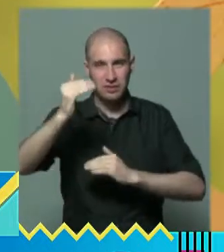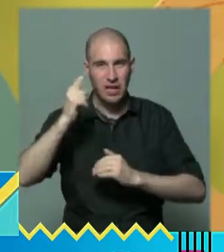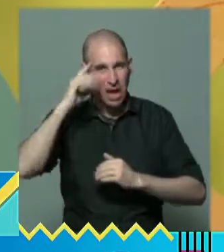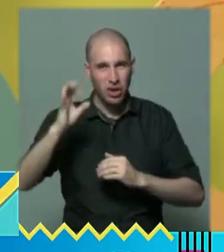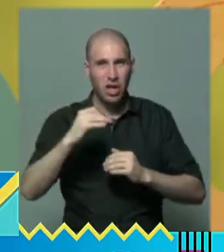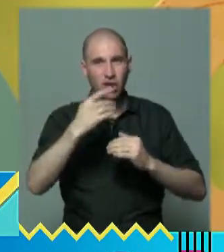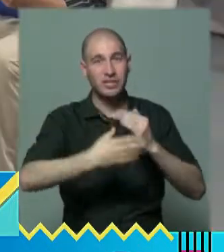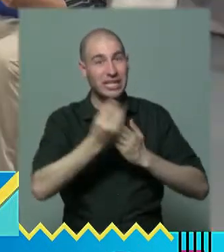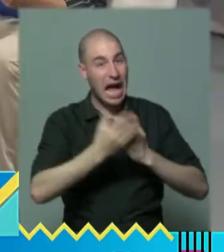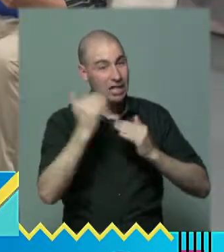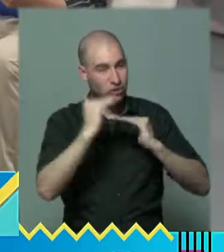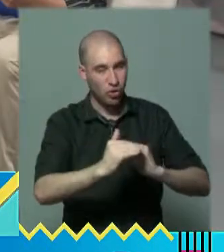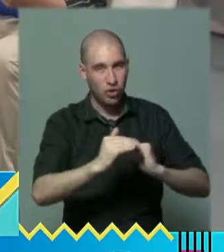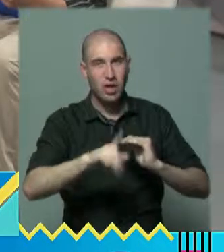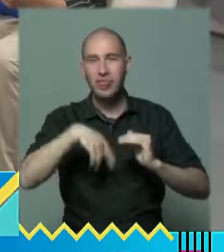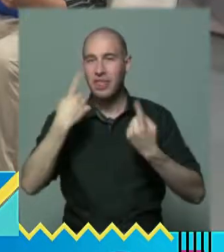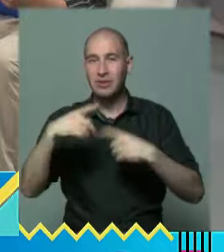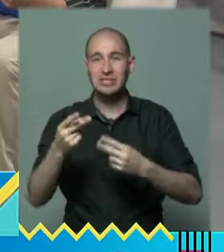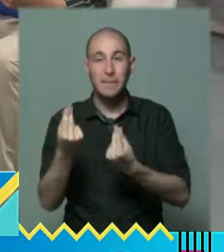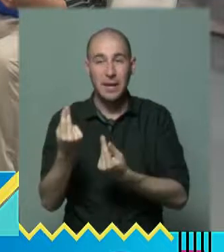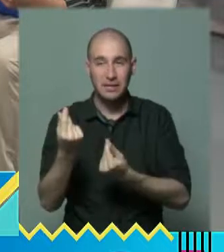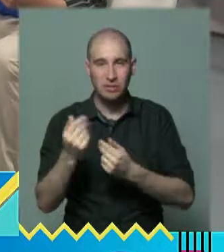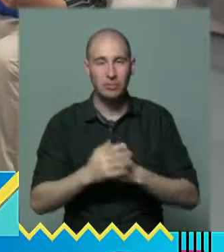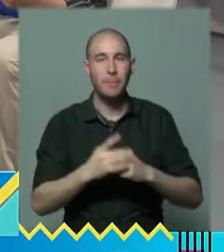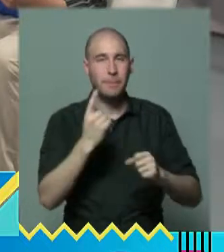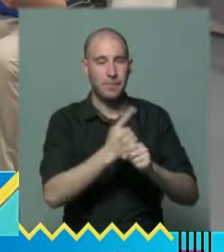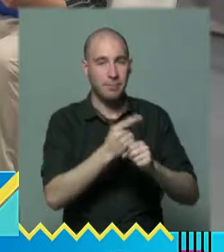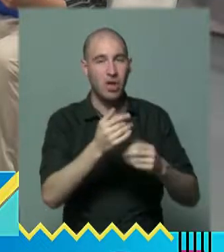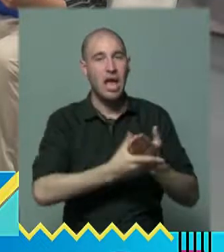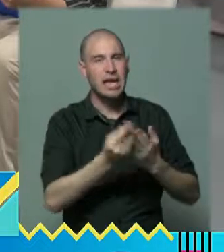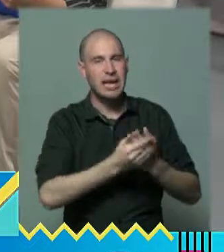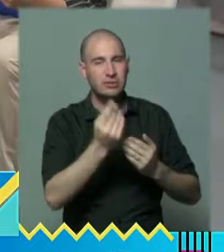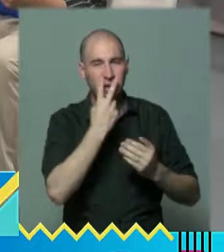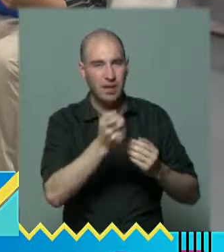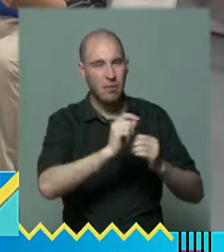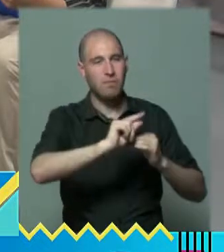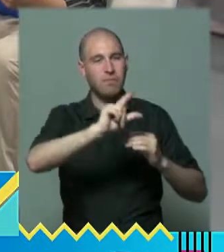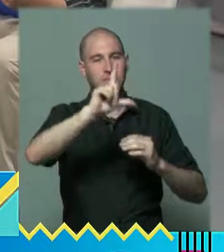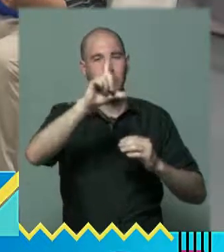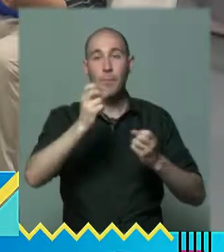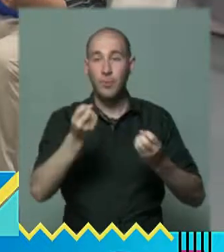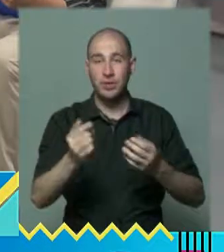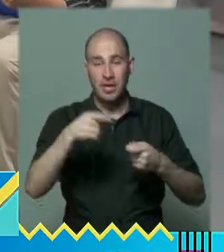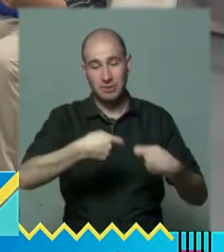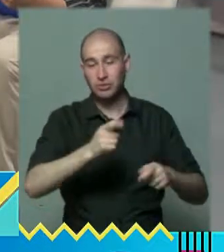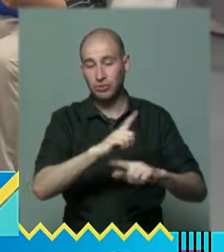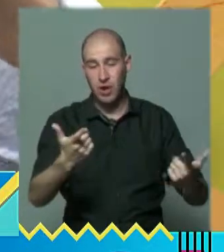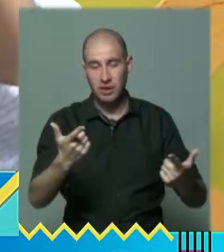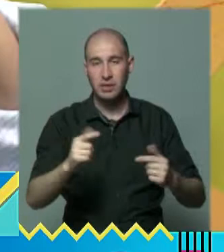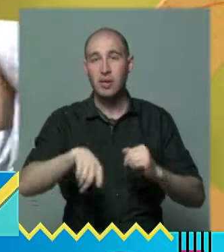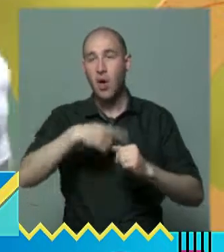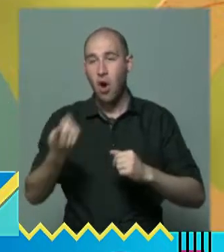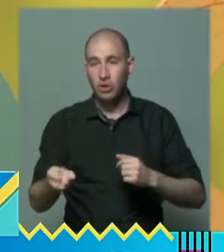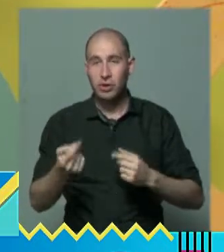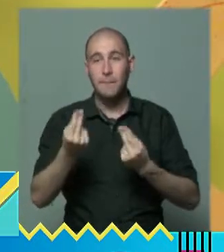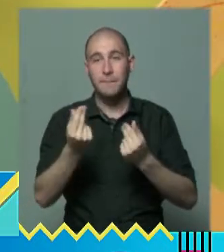una cosa es el costo y otra cosa es el precio. Entonces, por un lado, el costo de la energía aumentaba. ¿Por qué? Porque no había inversiones. Por otro lado,